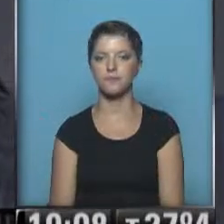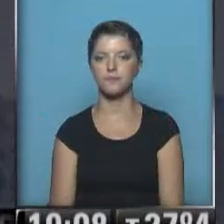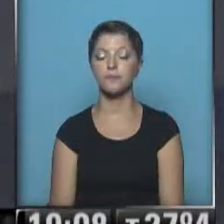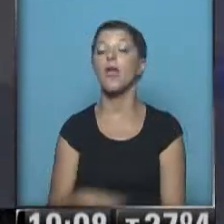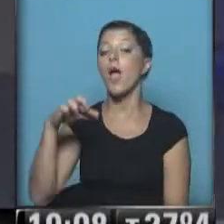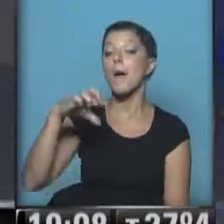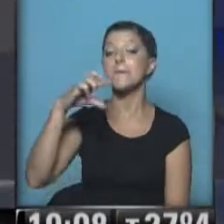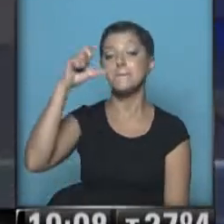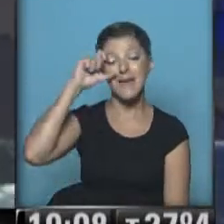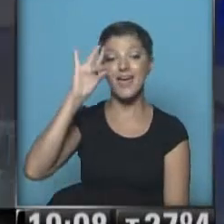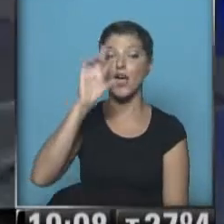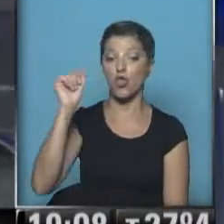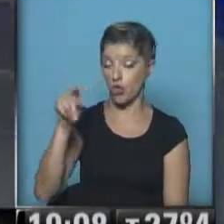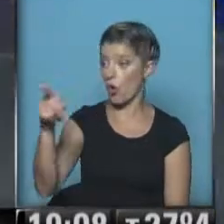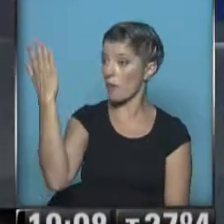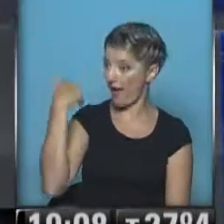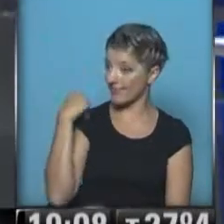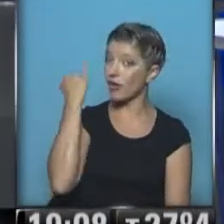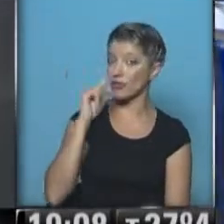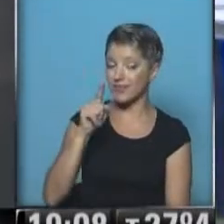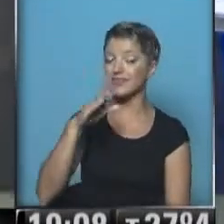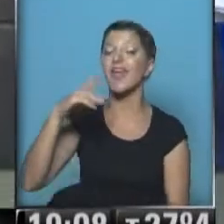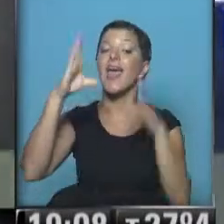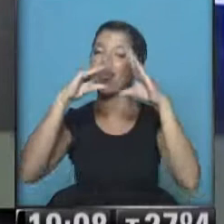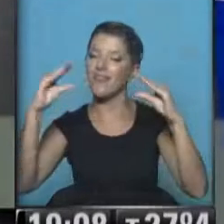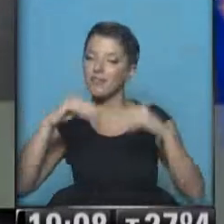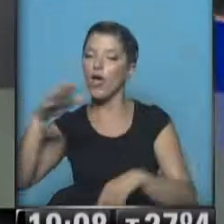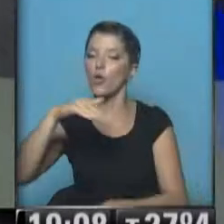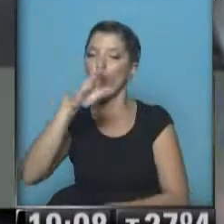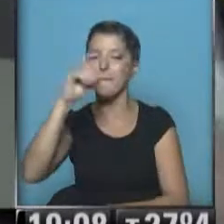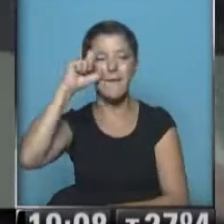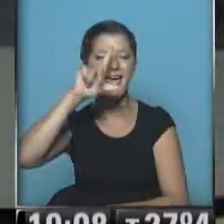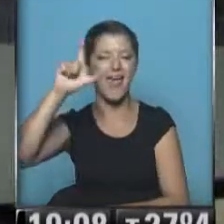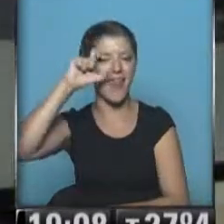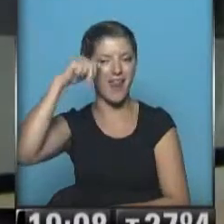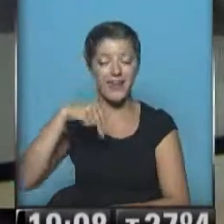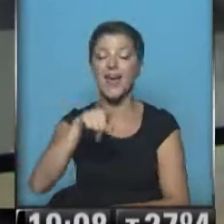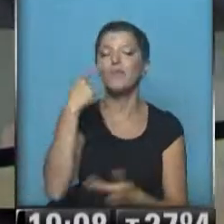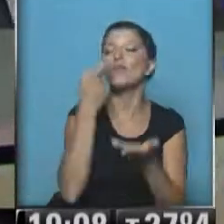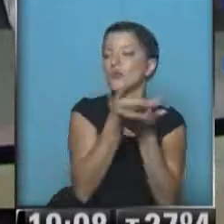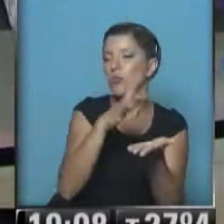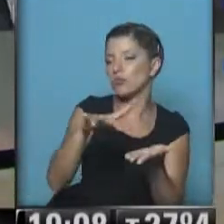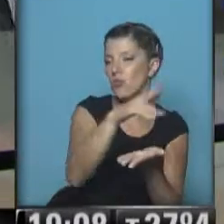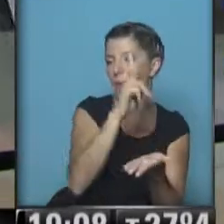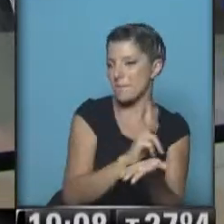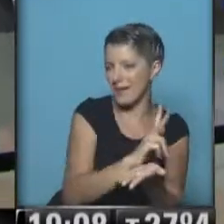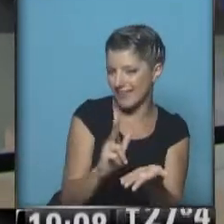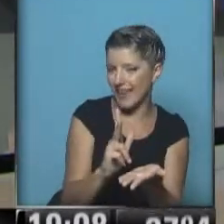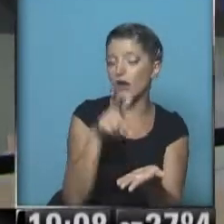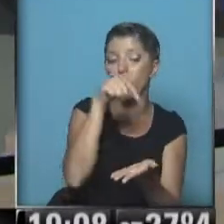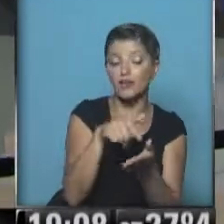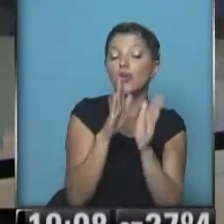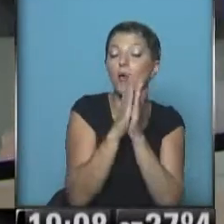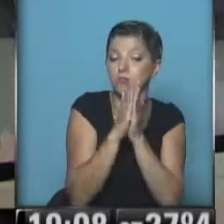Está Pedro Brigger, el tema lo había adelantado, Navidad en Belén, recién compartíamos lo que está sucediendo justamente en el Vaticano, esta homilía que está encabezando el